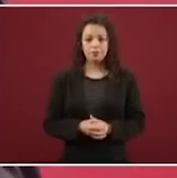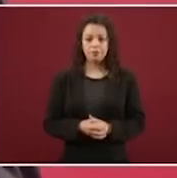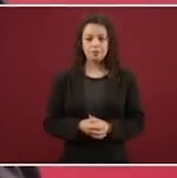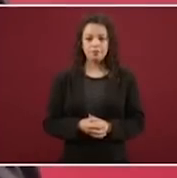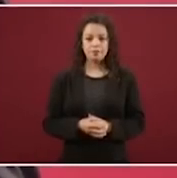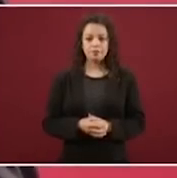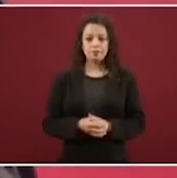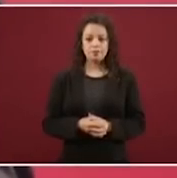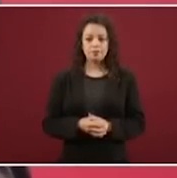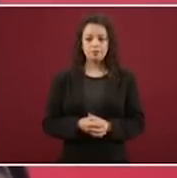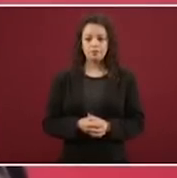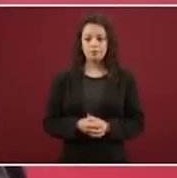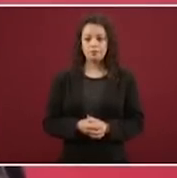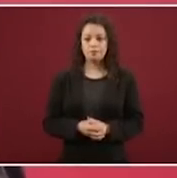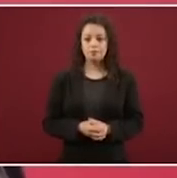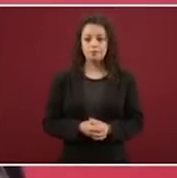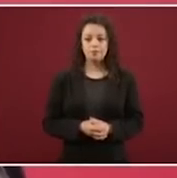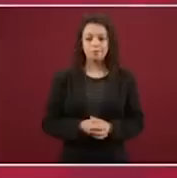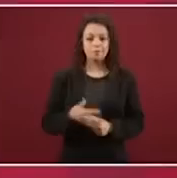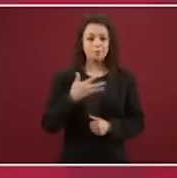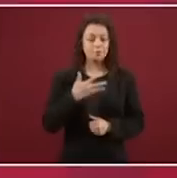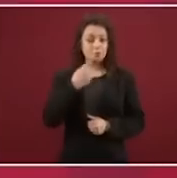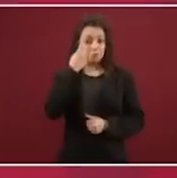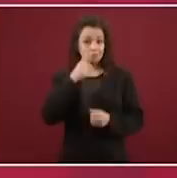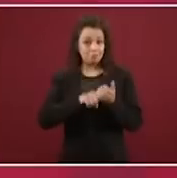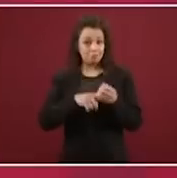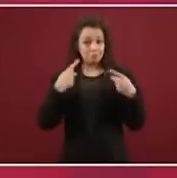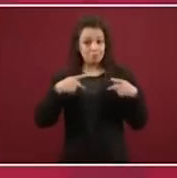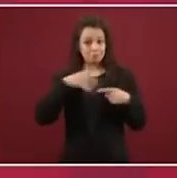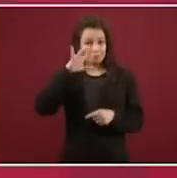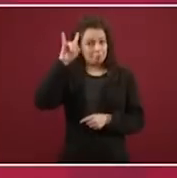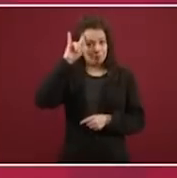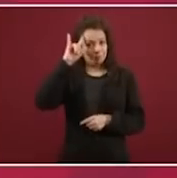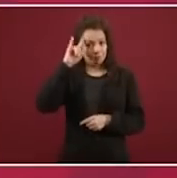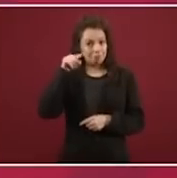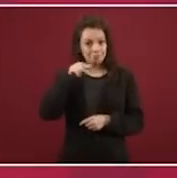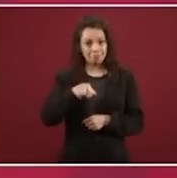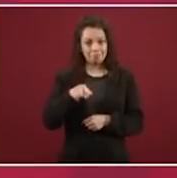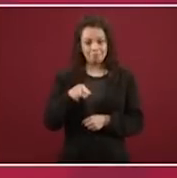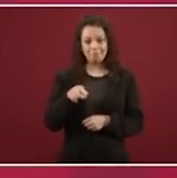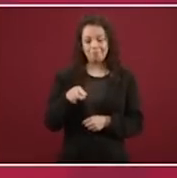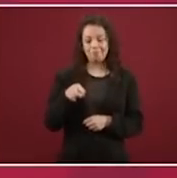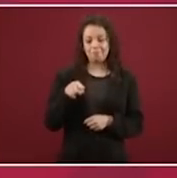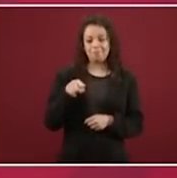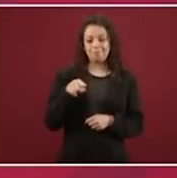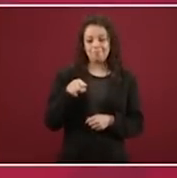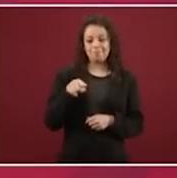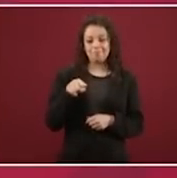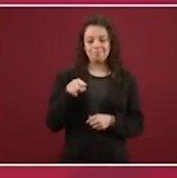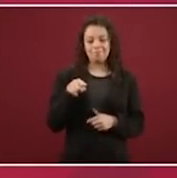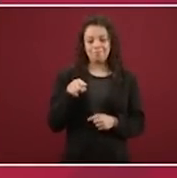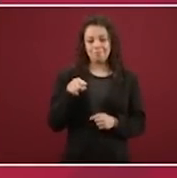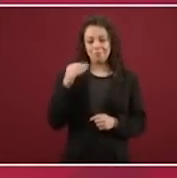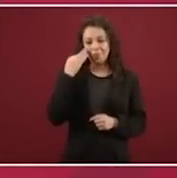diablito en las redes sociales que está aquí conmigo, cerquita.